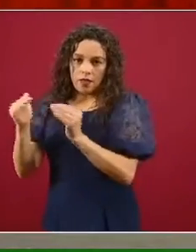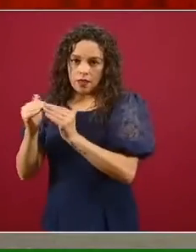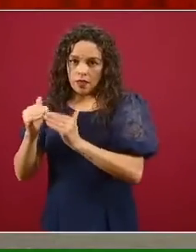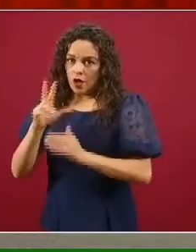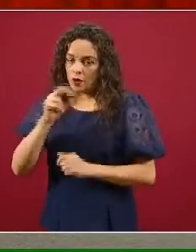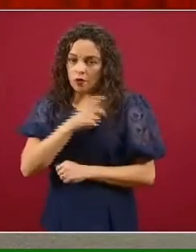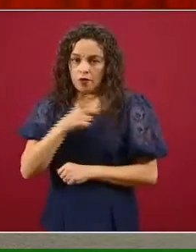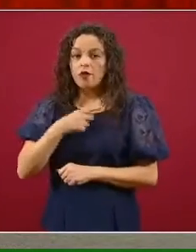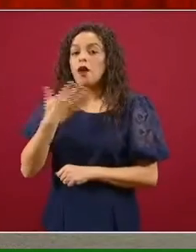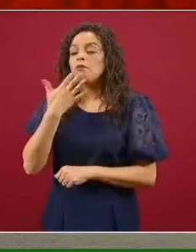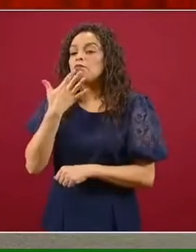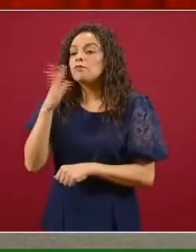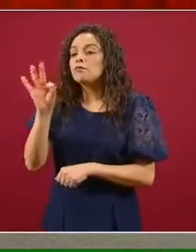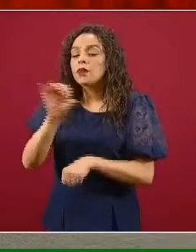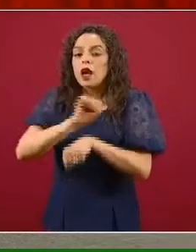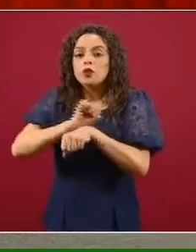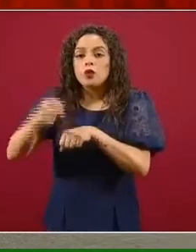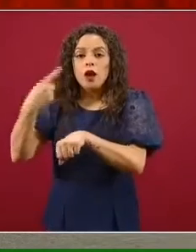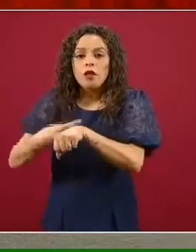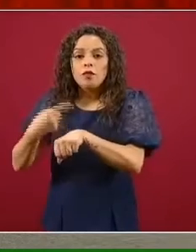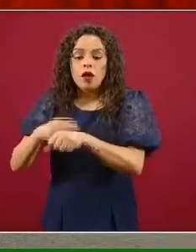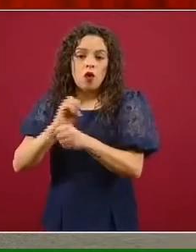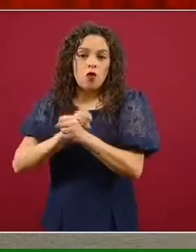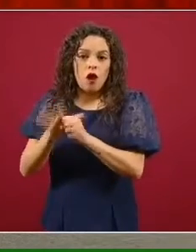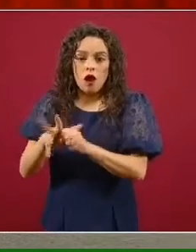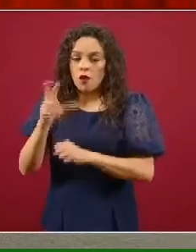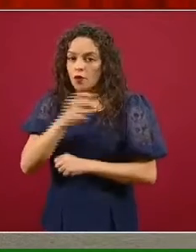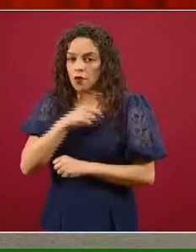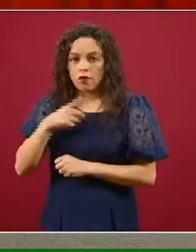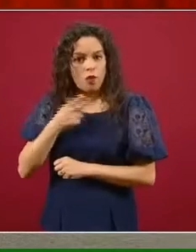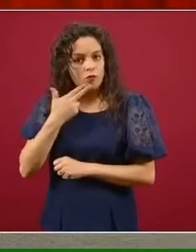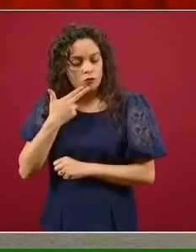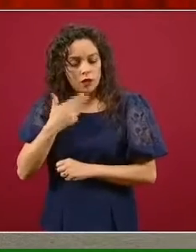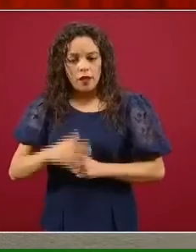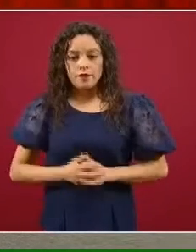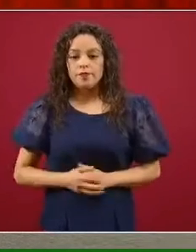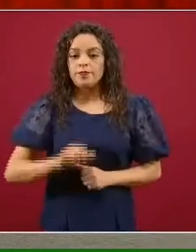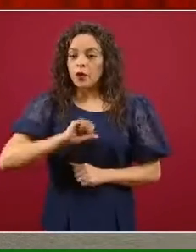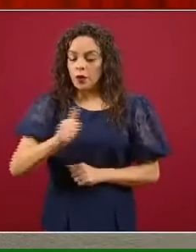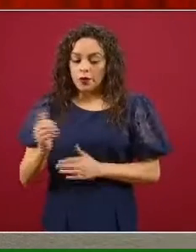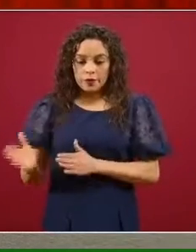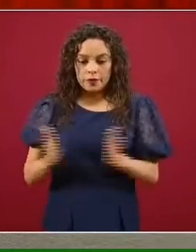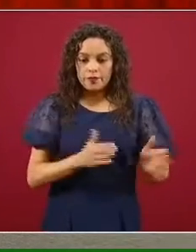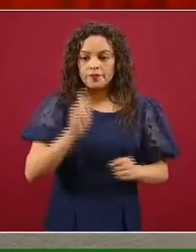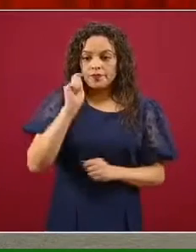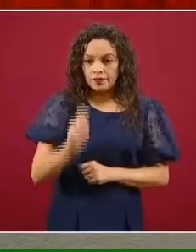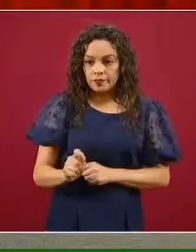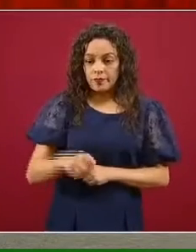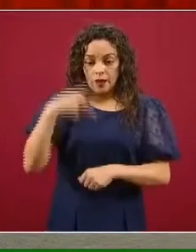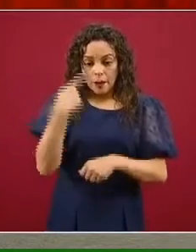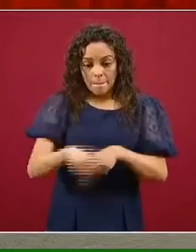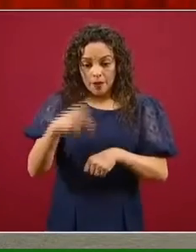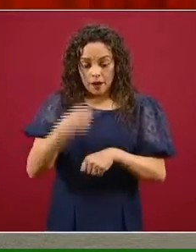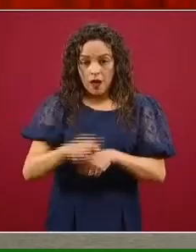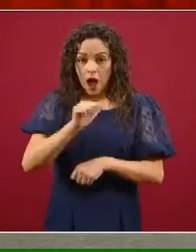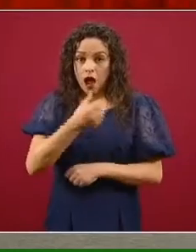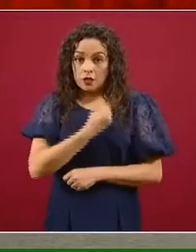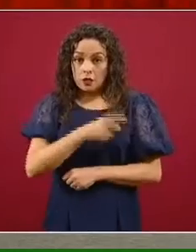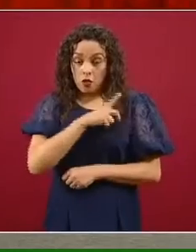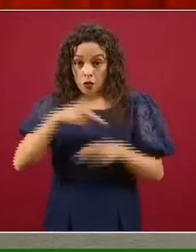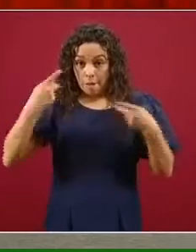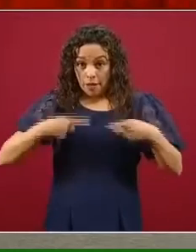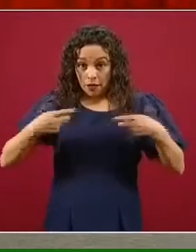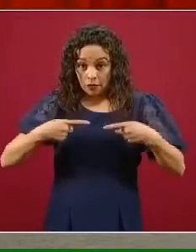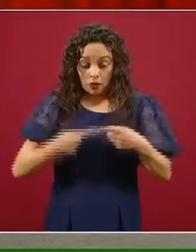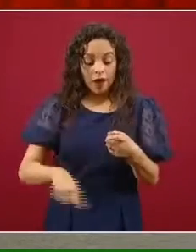la cual no se debe de automedicar en términos de riesgo para la salud de la persona es, número 1,